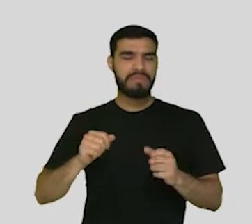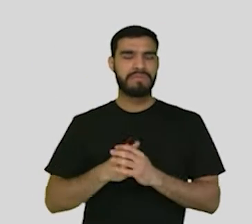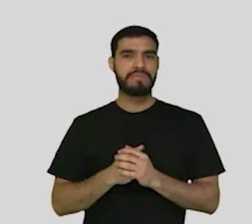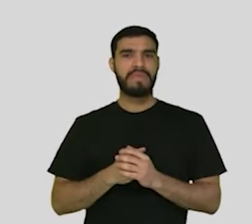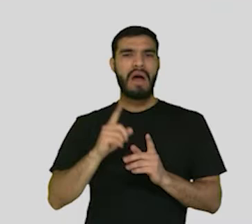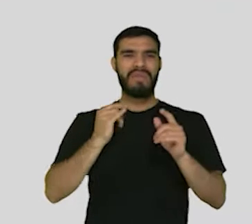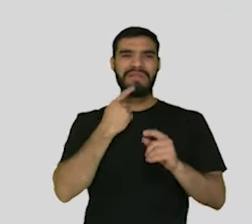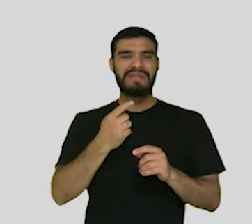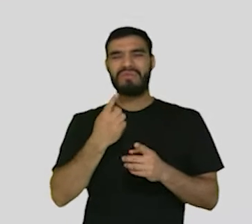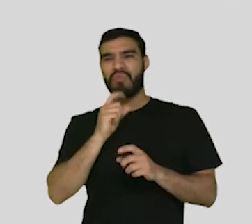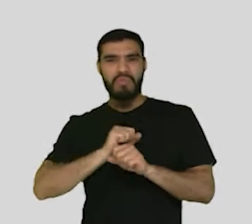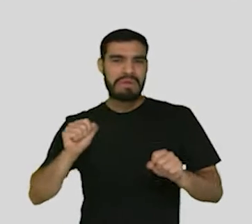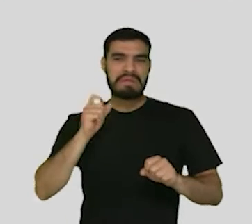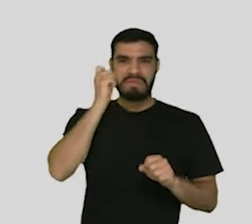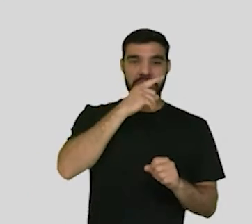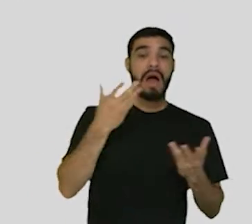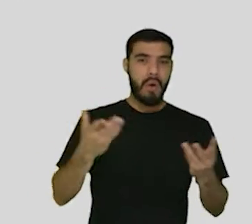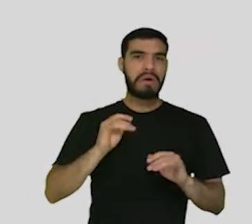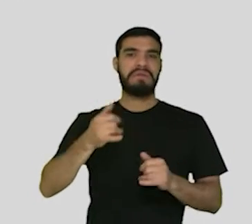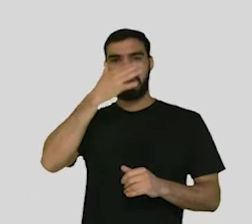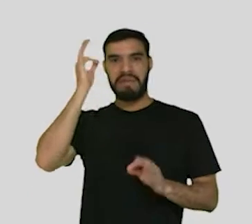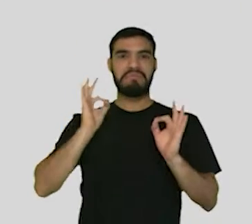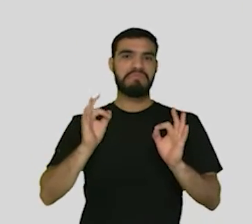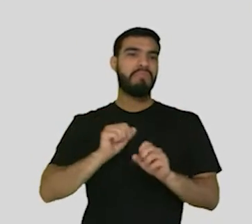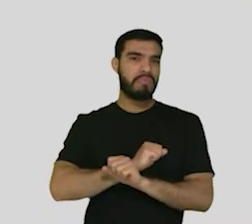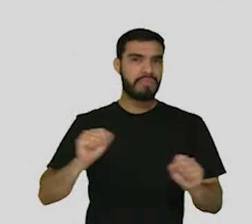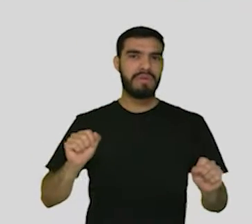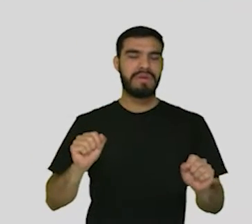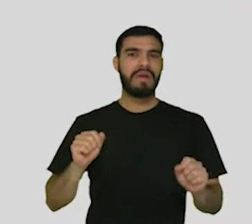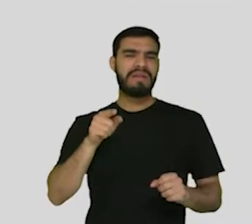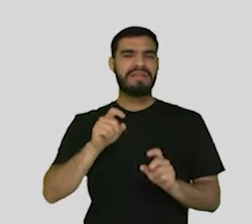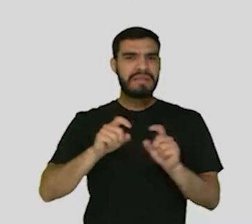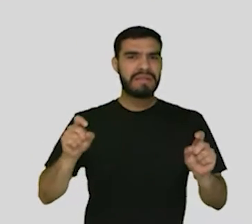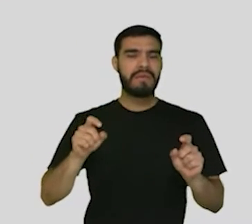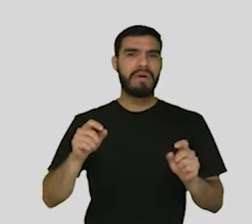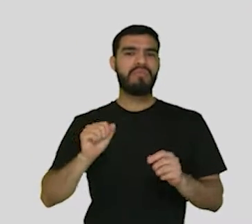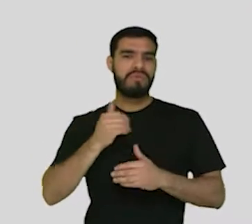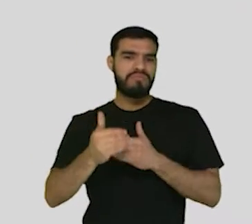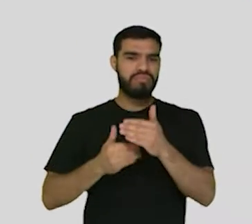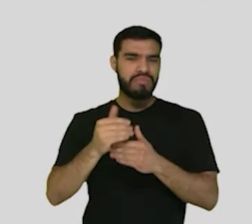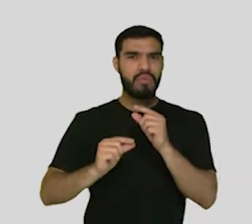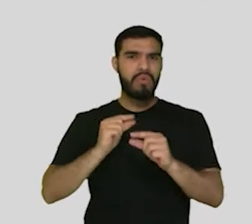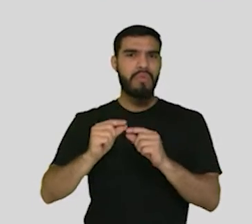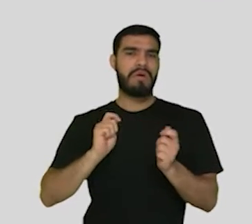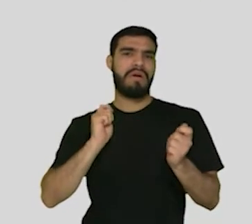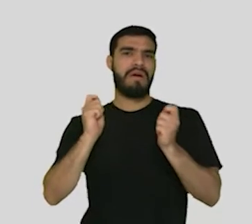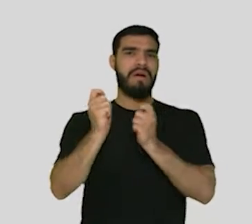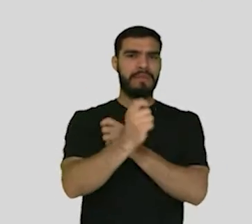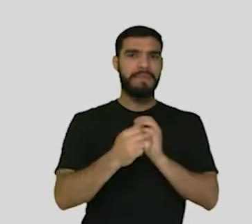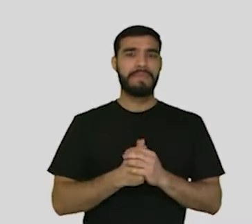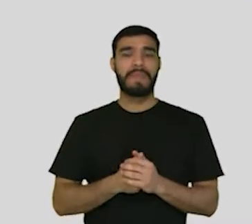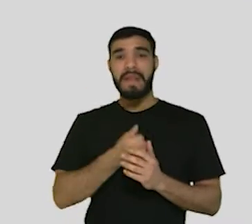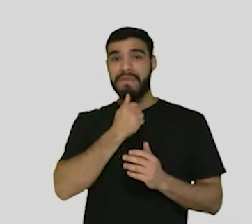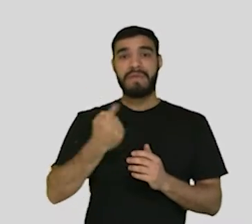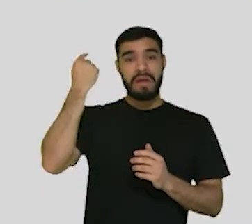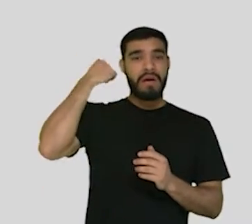oye, va, eres pico de catuy, o cajare, ye, ya, po. Jaupei, soñe, puno, acue, oye, puno, oye, cue, ave, ñanenetario,